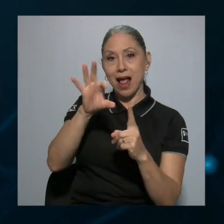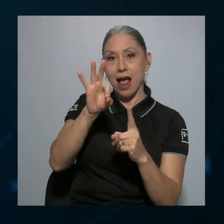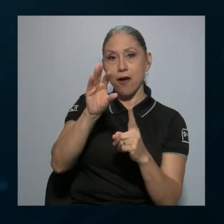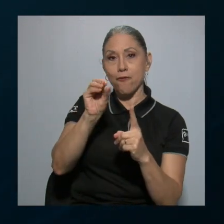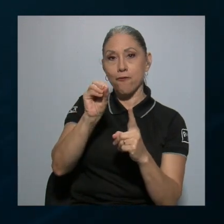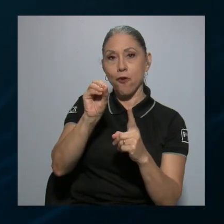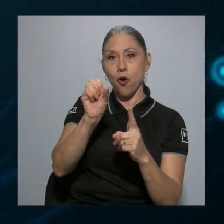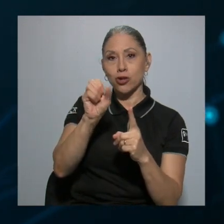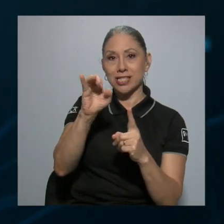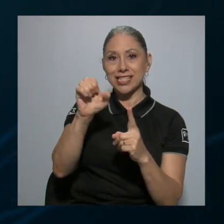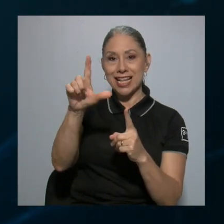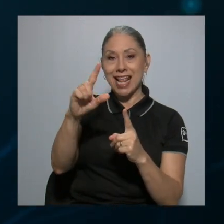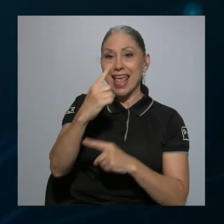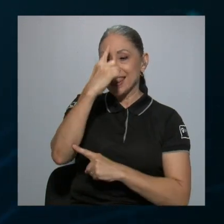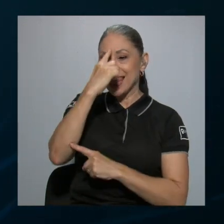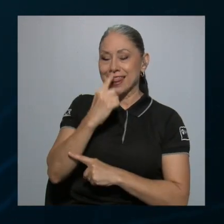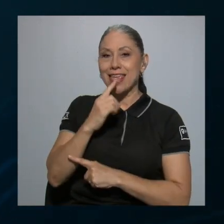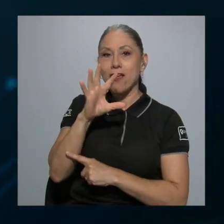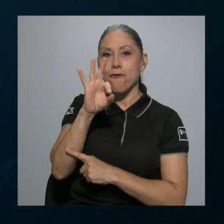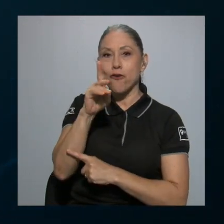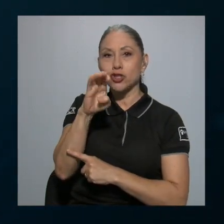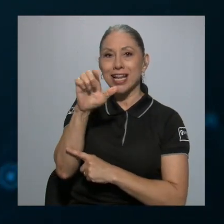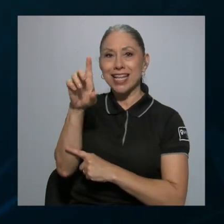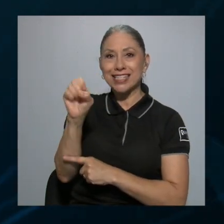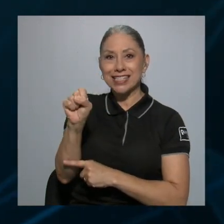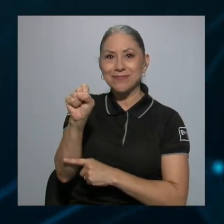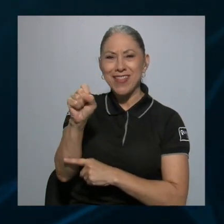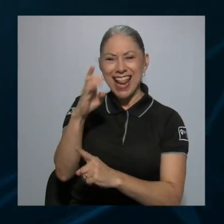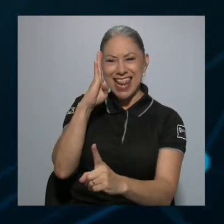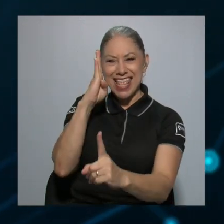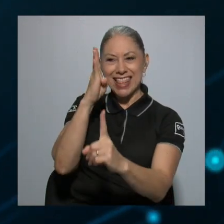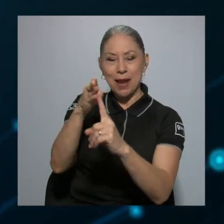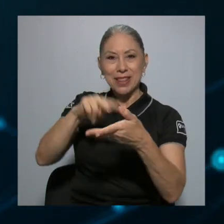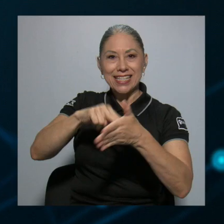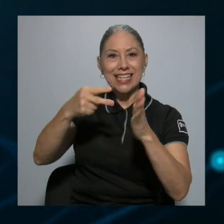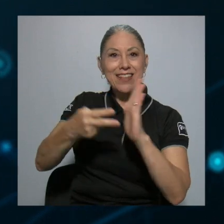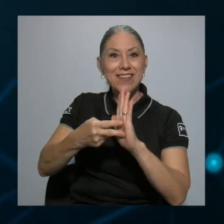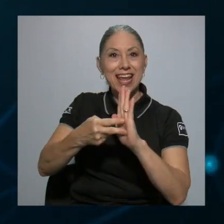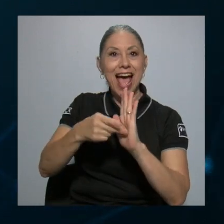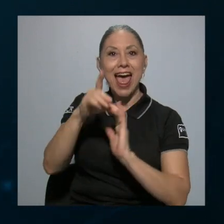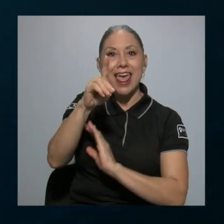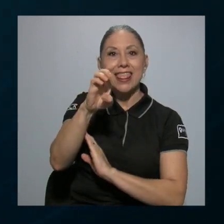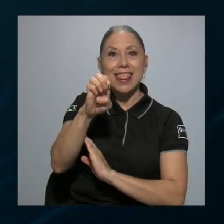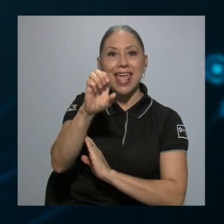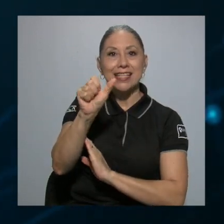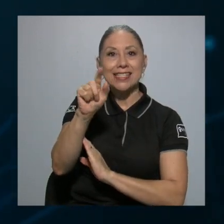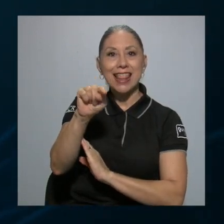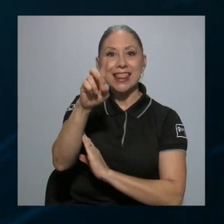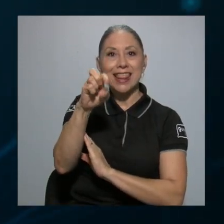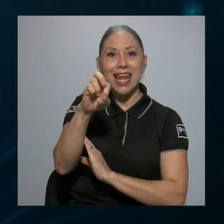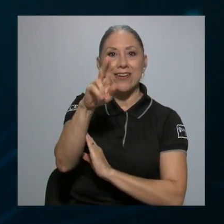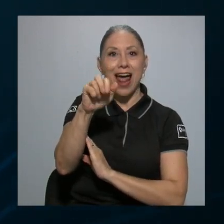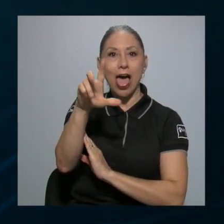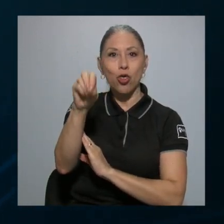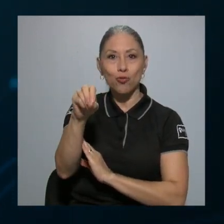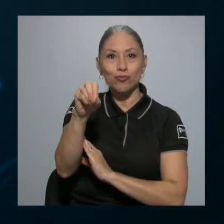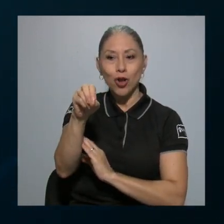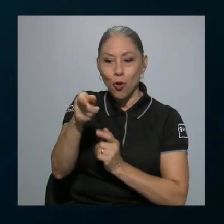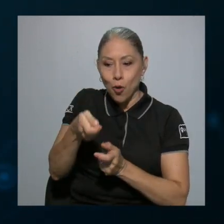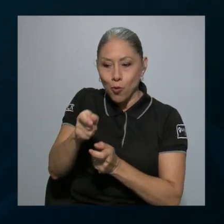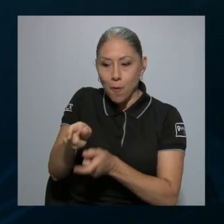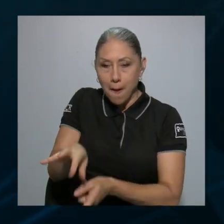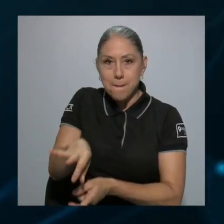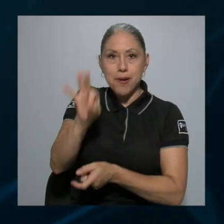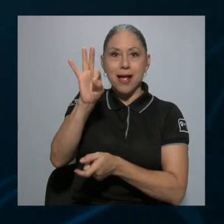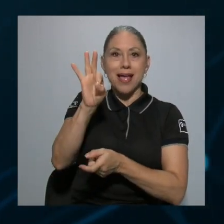La palabra fósil proviene del latín fossilis, que literalmente significa desenterrado, y de la palabra